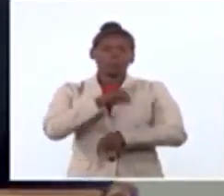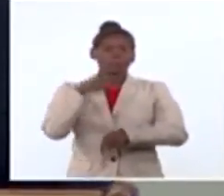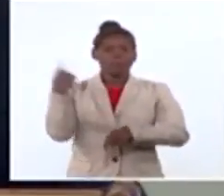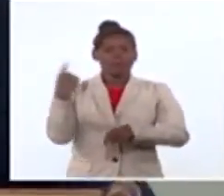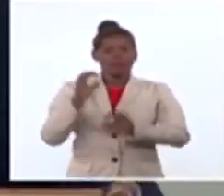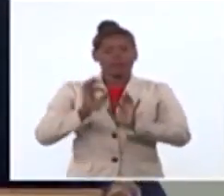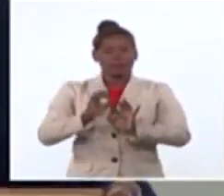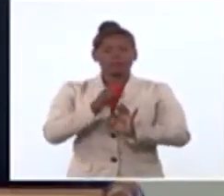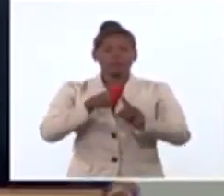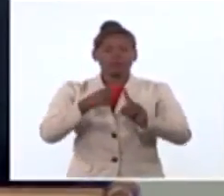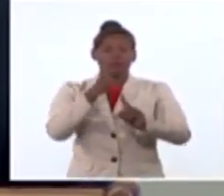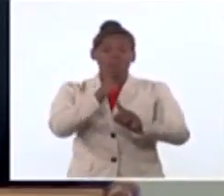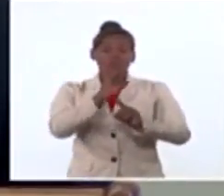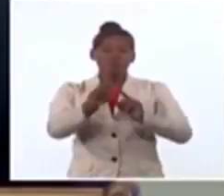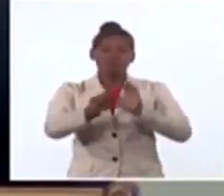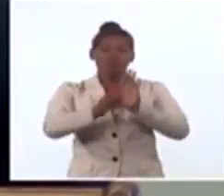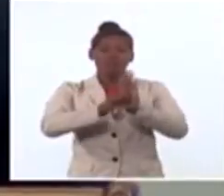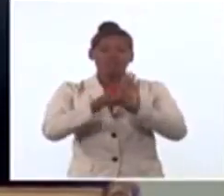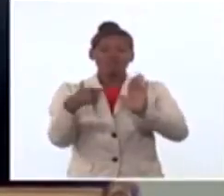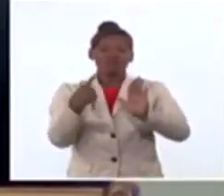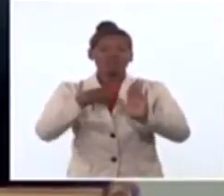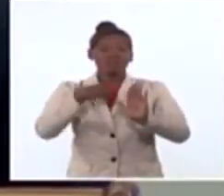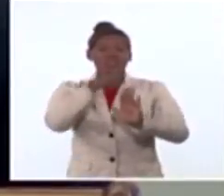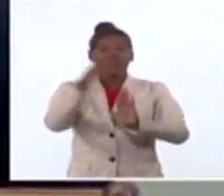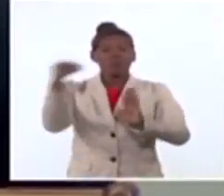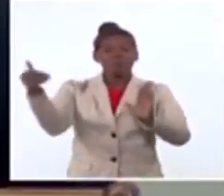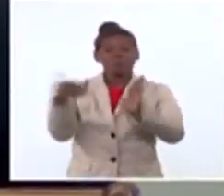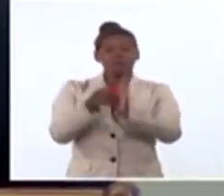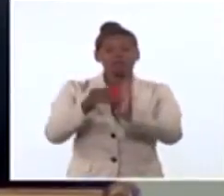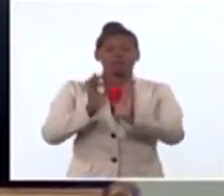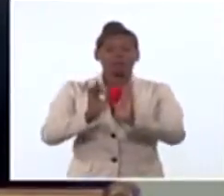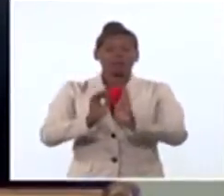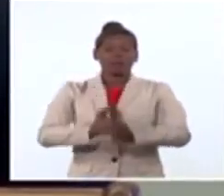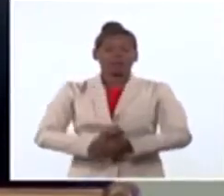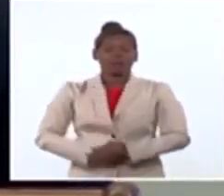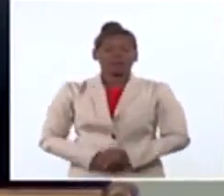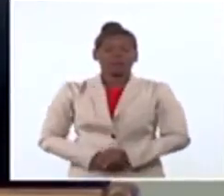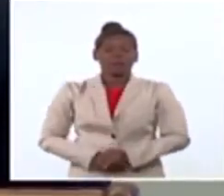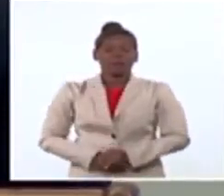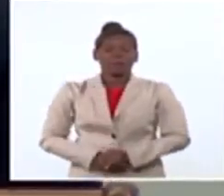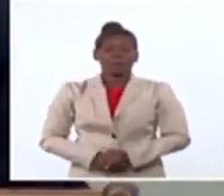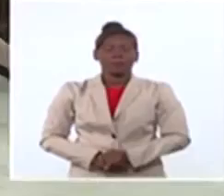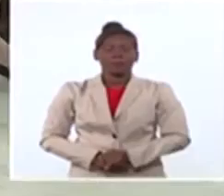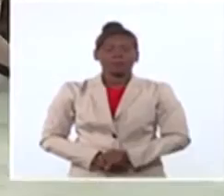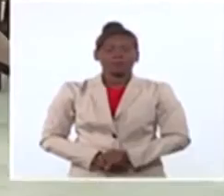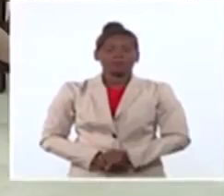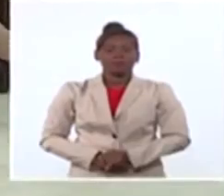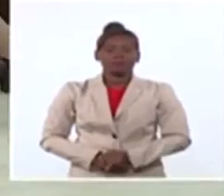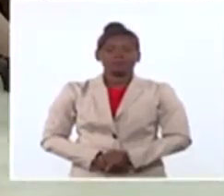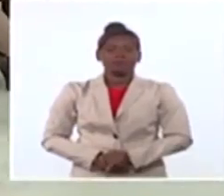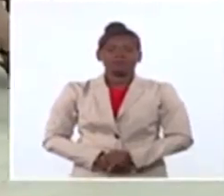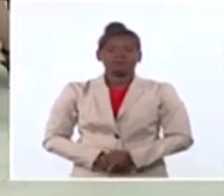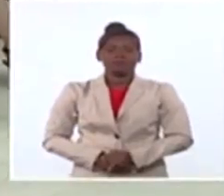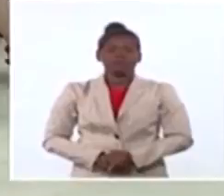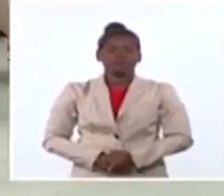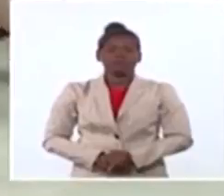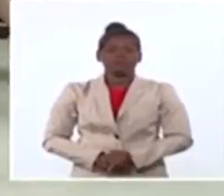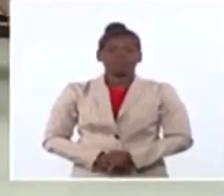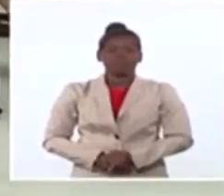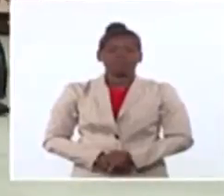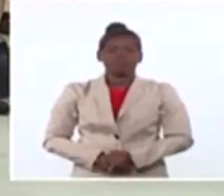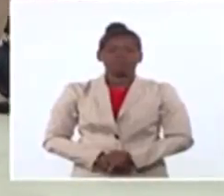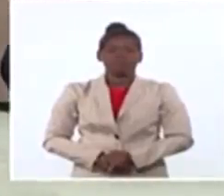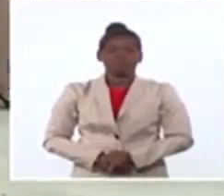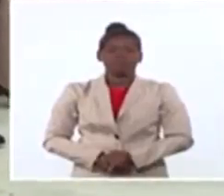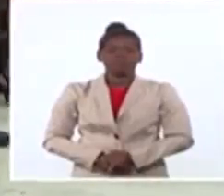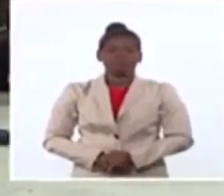que pretenden manipular a los ciudadanos estadounidenses. Por tanto, se